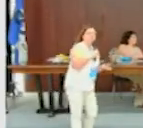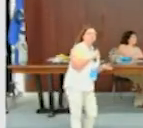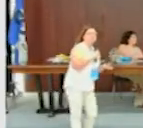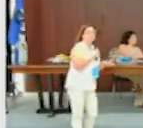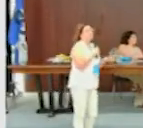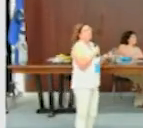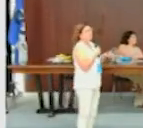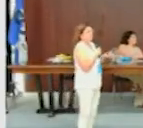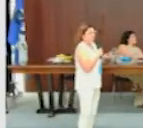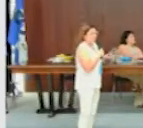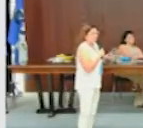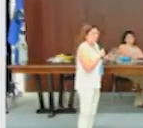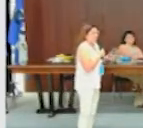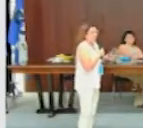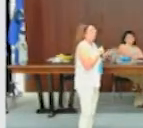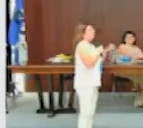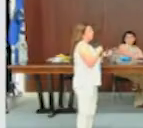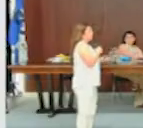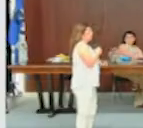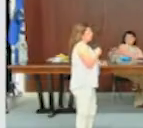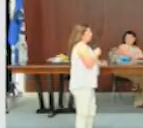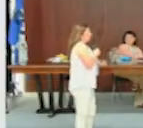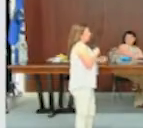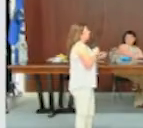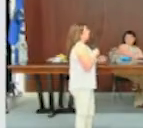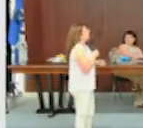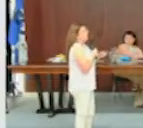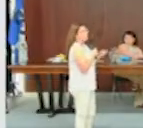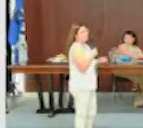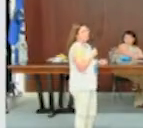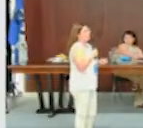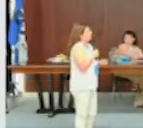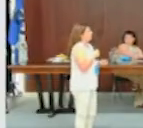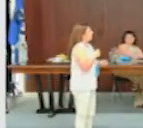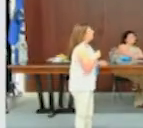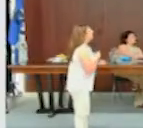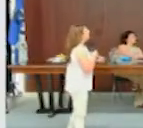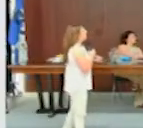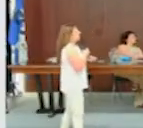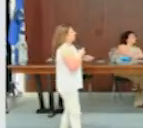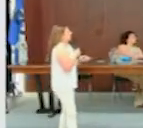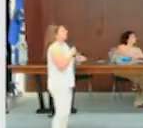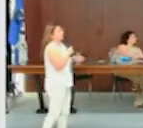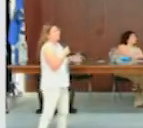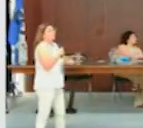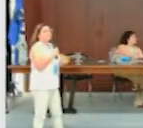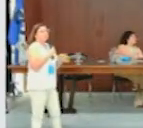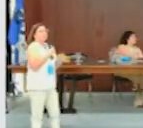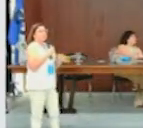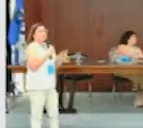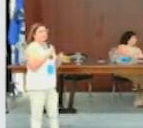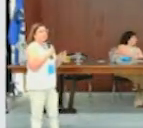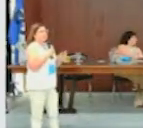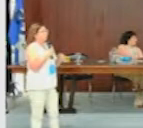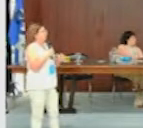lo trae? ¿Qué le está sucediendo? ¿Cómo se encuentra? Y un trato cordial. El médico no debe